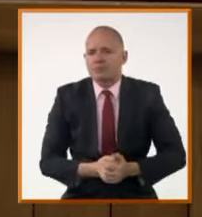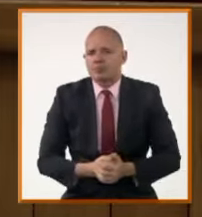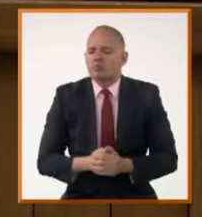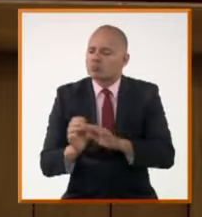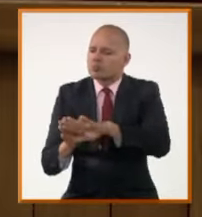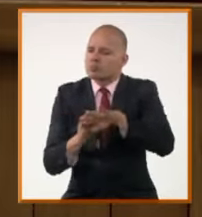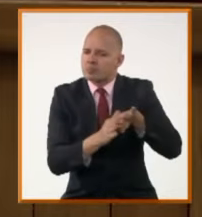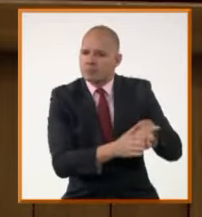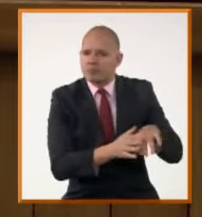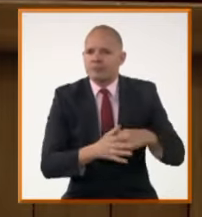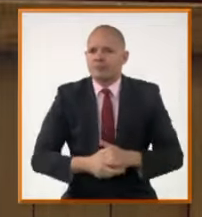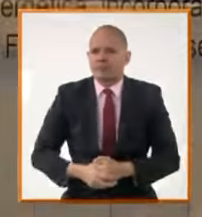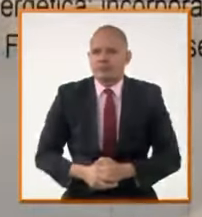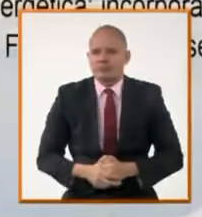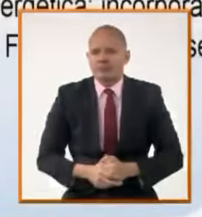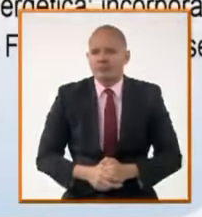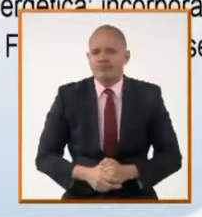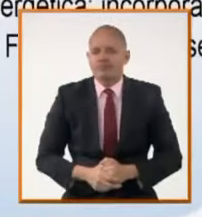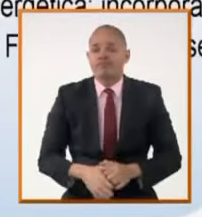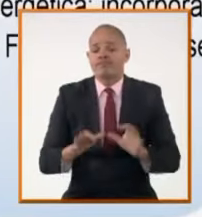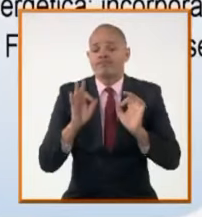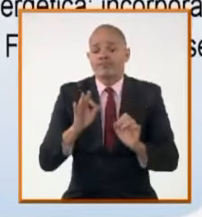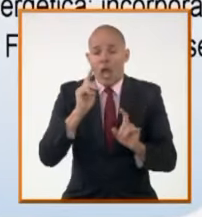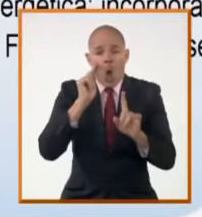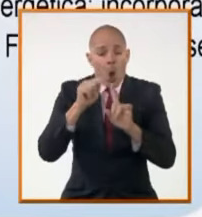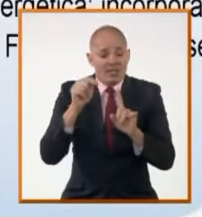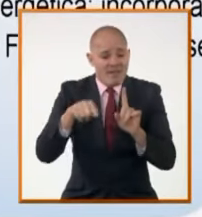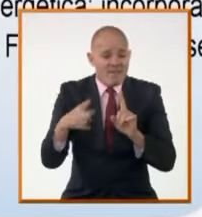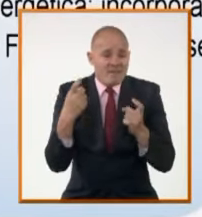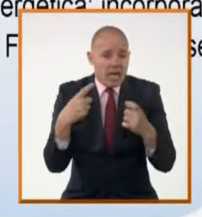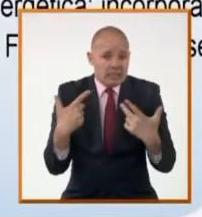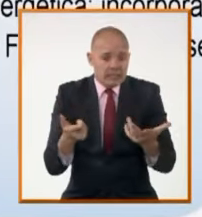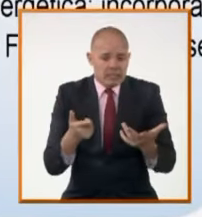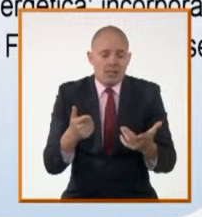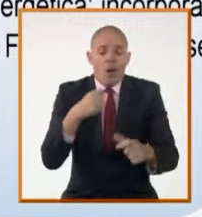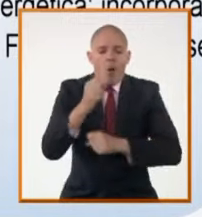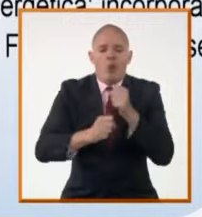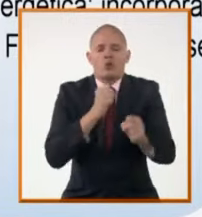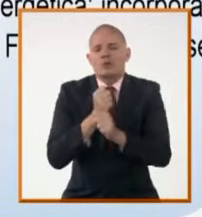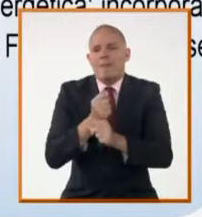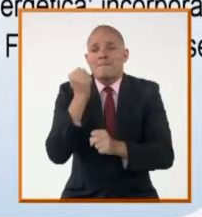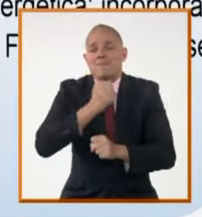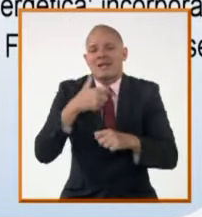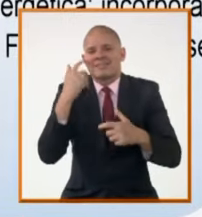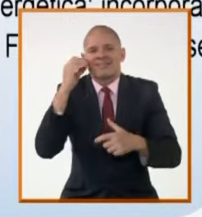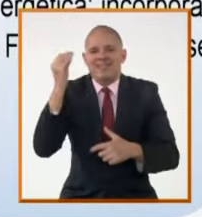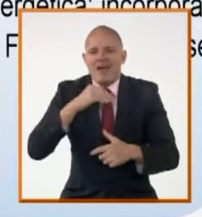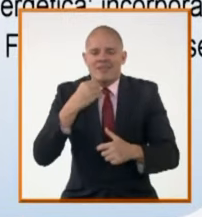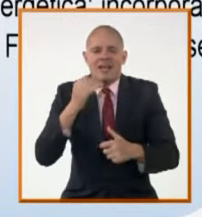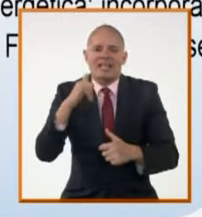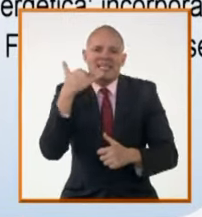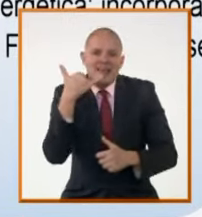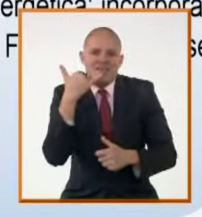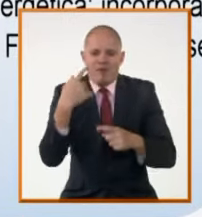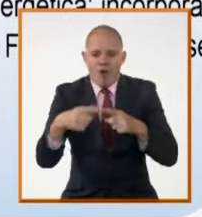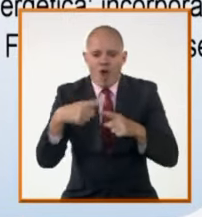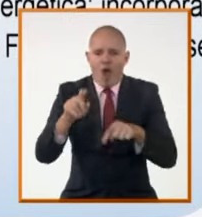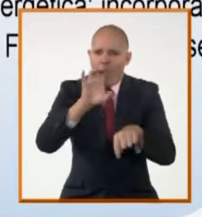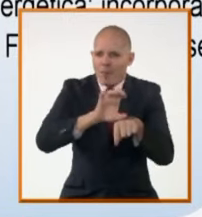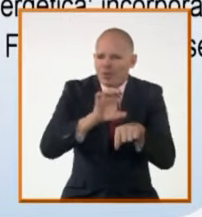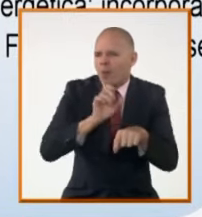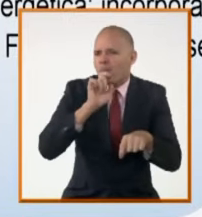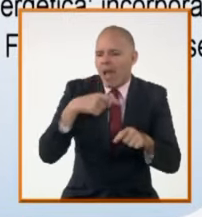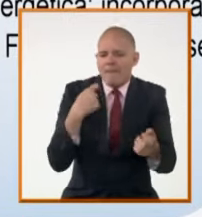Potenciar el comercio electrónico con pagos desde el exterior de una manera ordenada, garantizando un esquema que